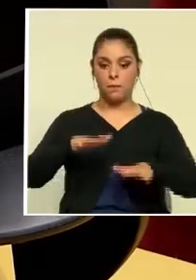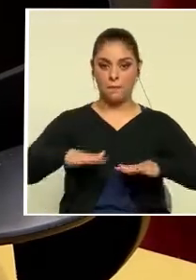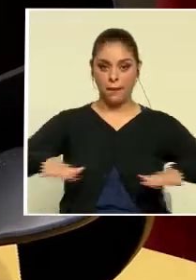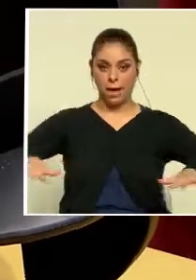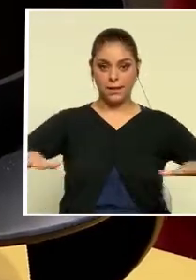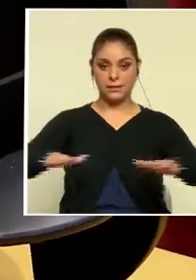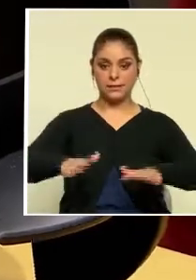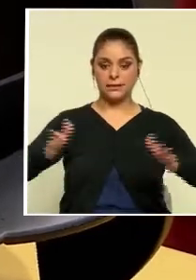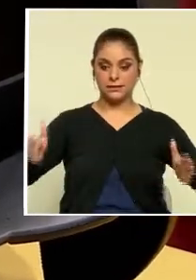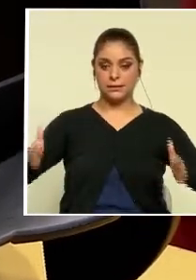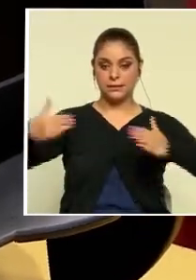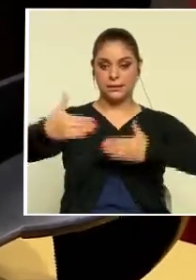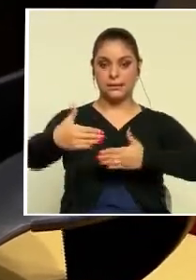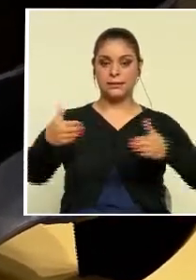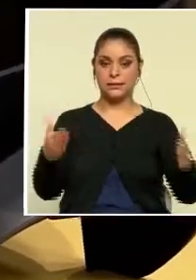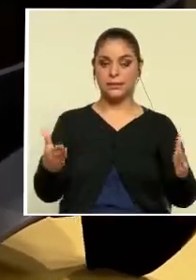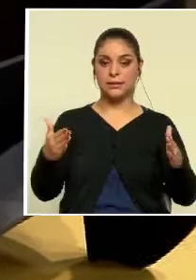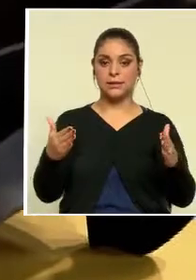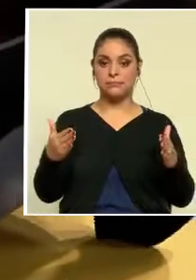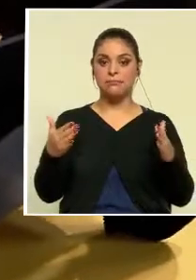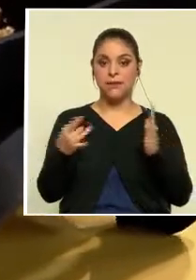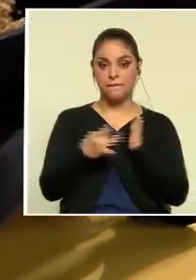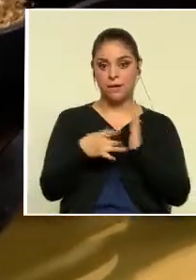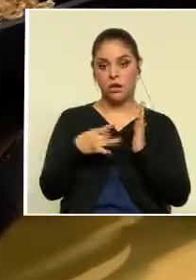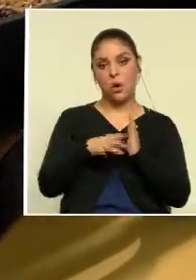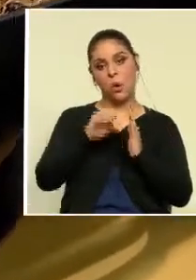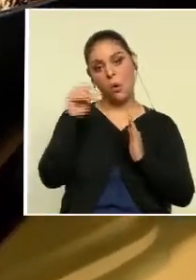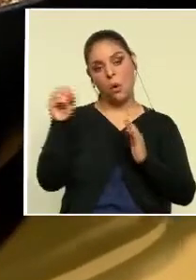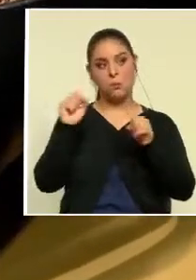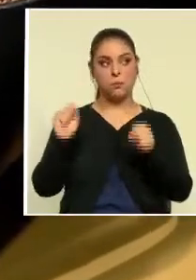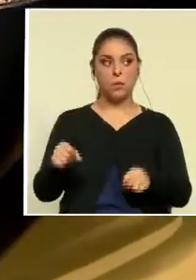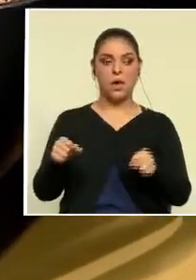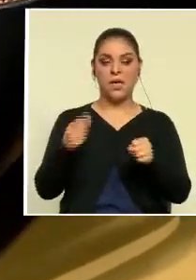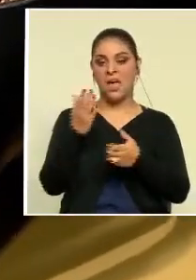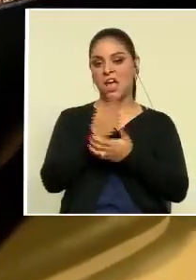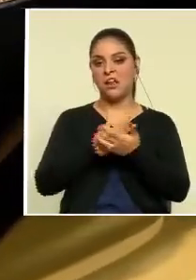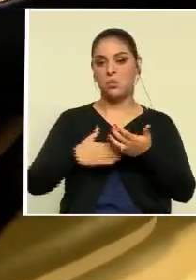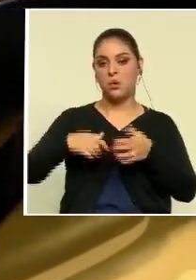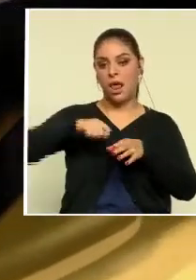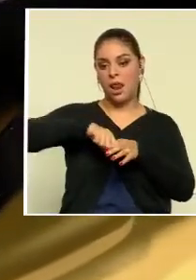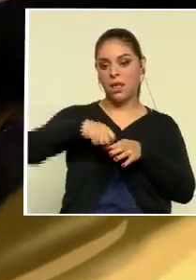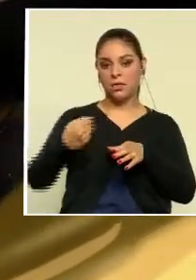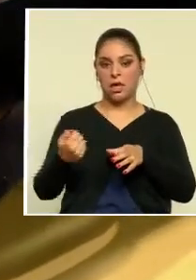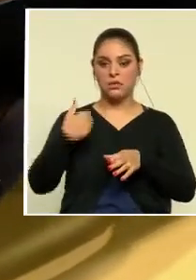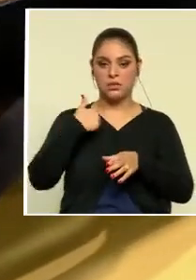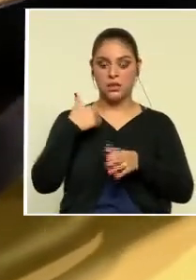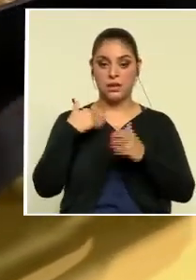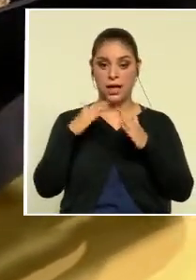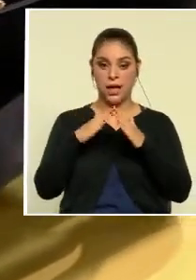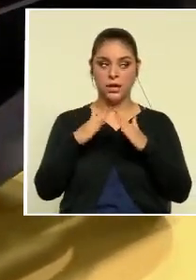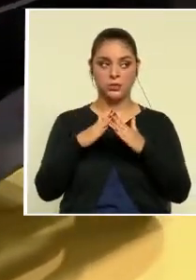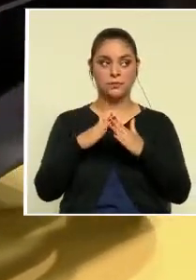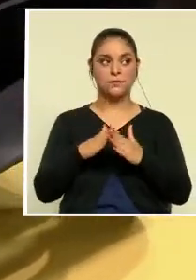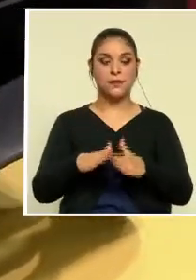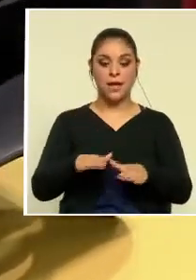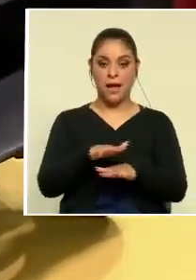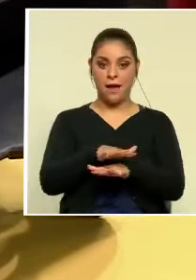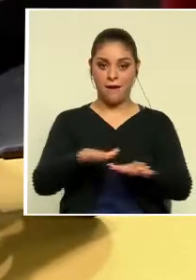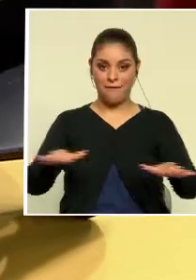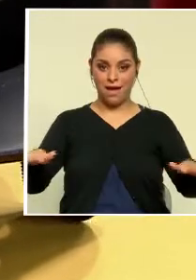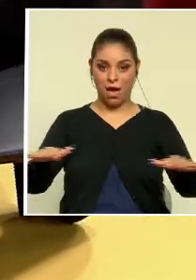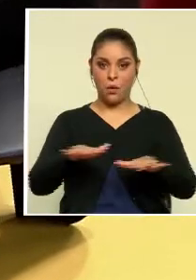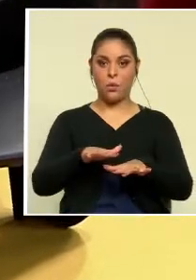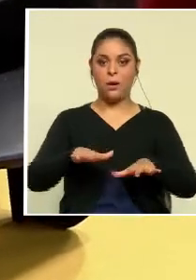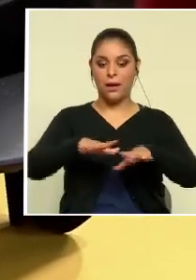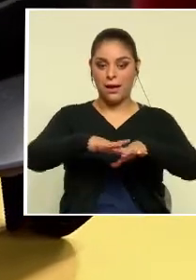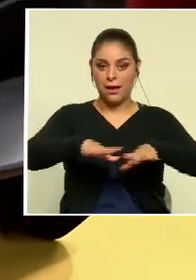país es de vidrio podría ser una latita también la bueno que tengamos en casa debajo le vamos a poner papel